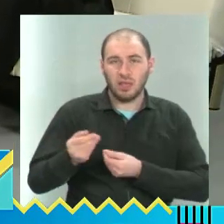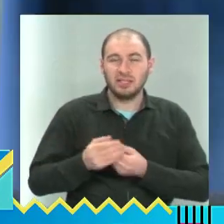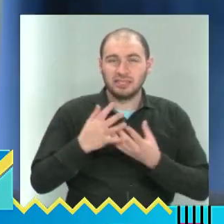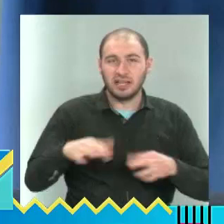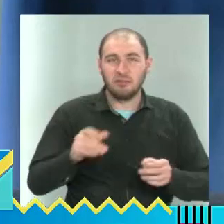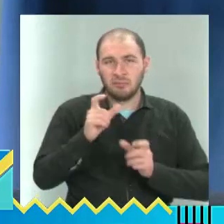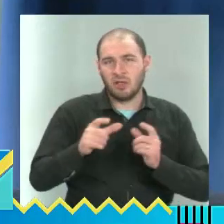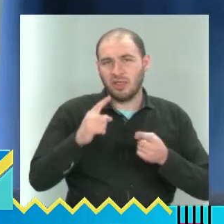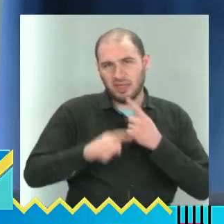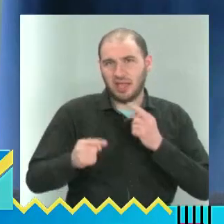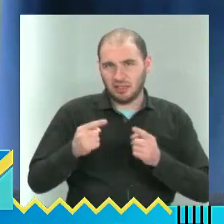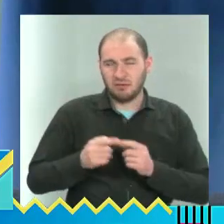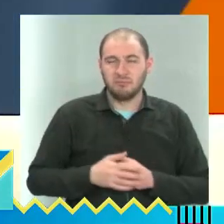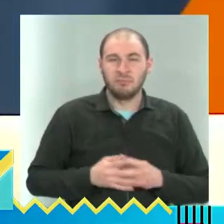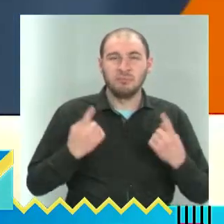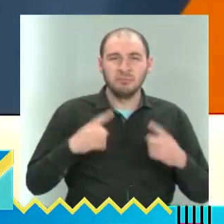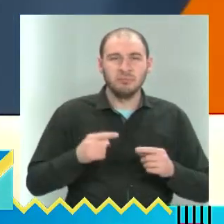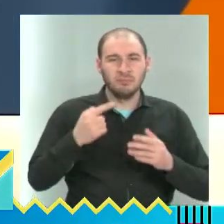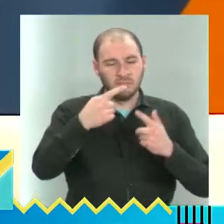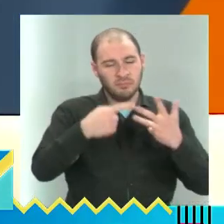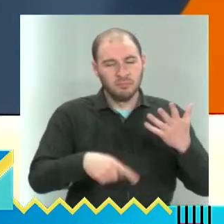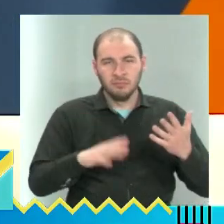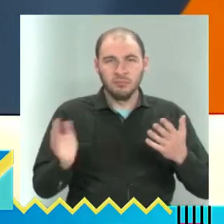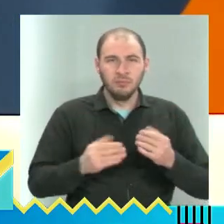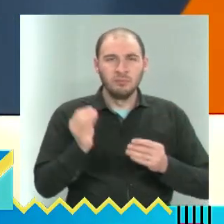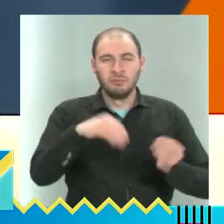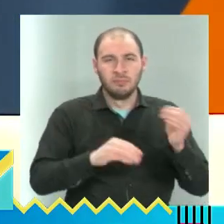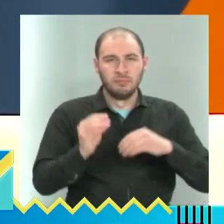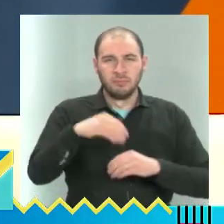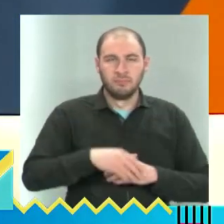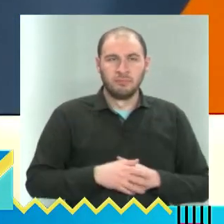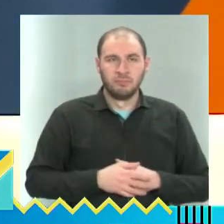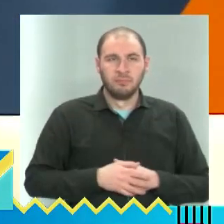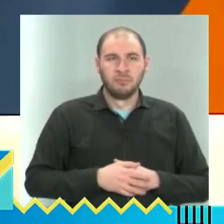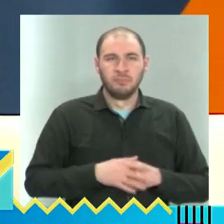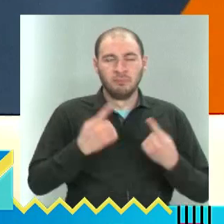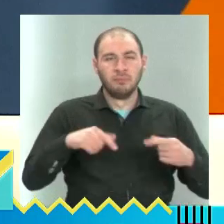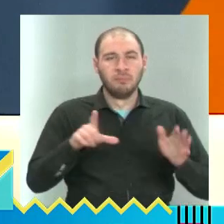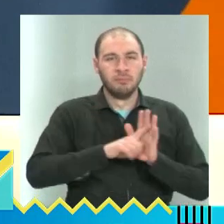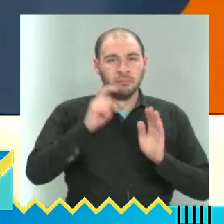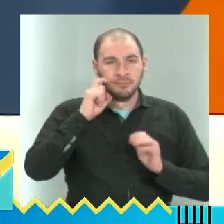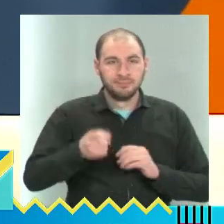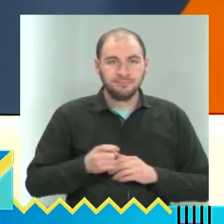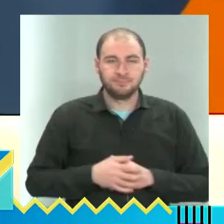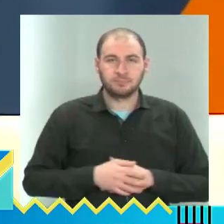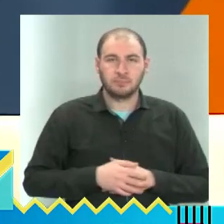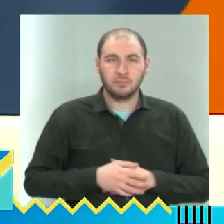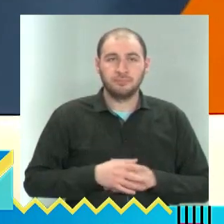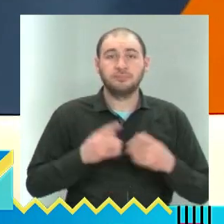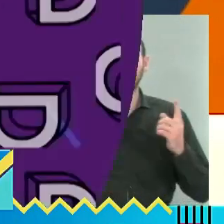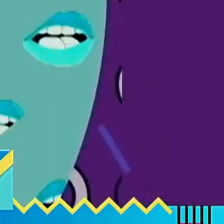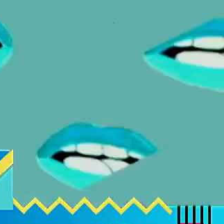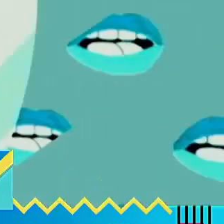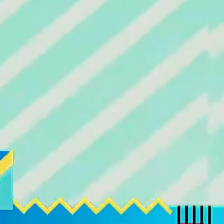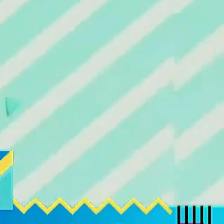contacto directo con estas situaciones, pero bueno, son todos los elementos que van sumando, ¿no?, en lo aberrante del delito y que hacen también